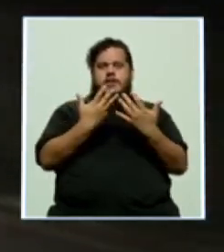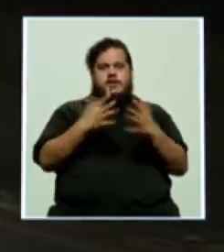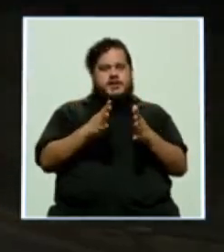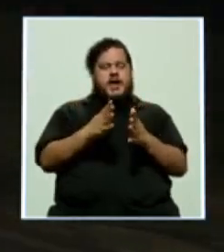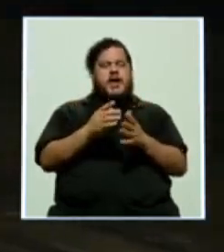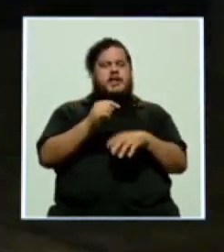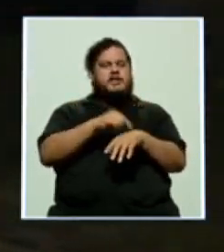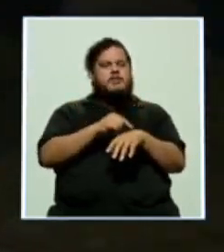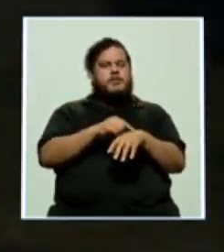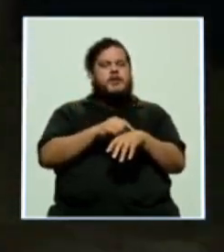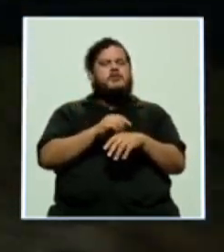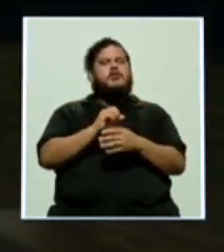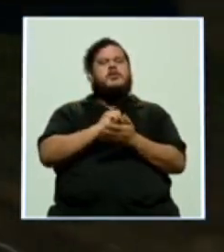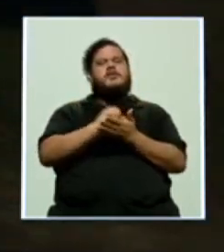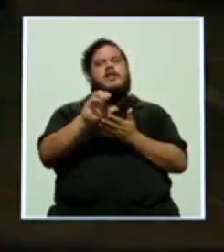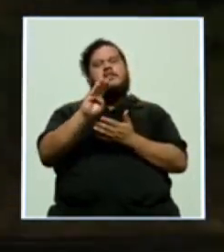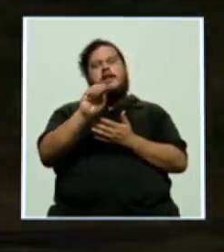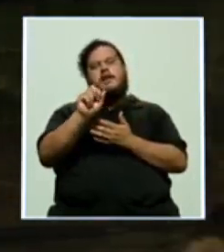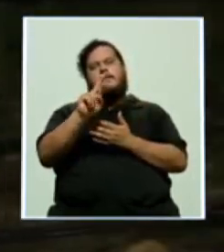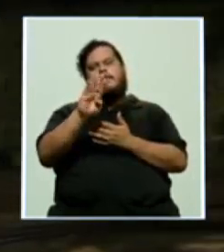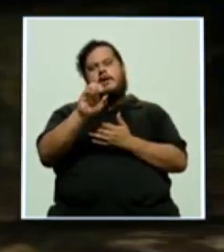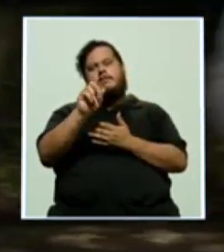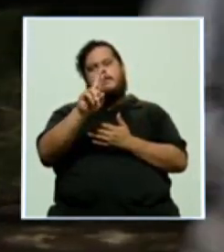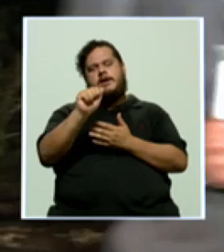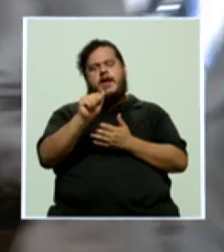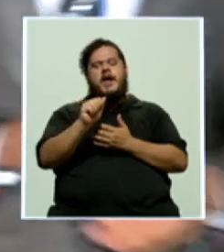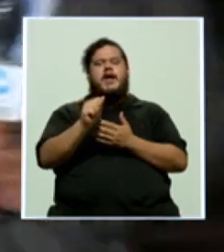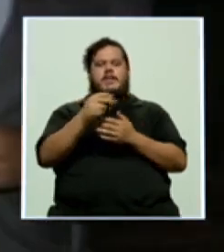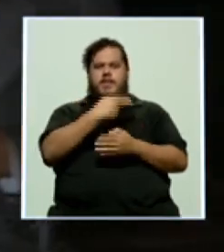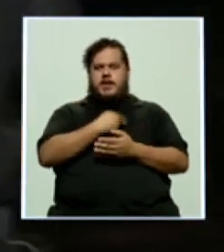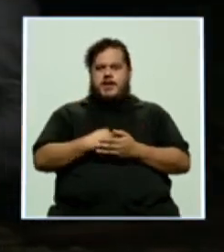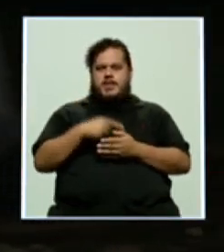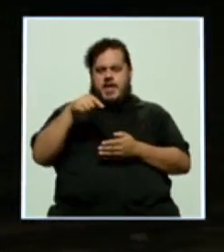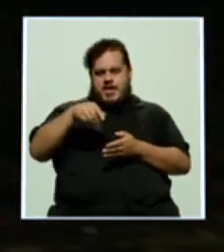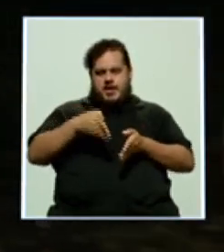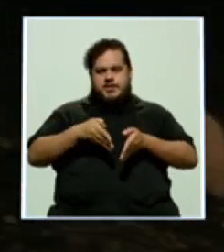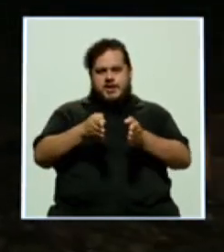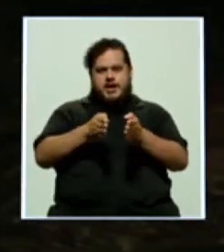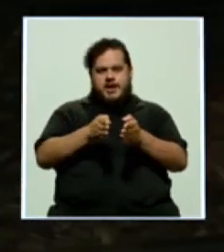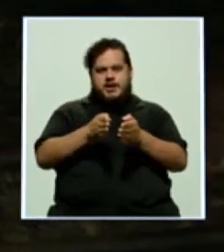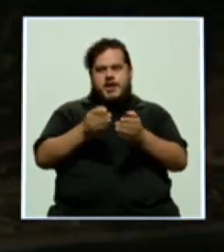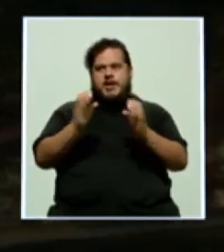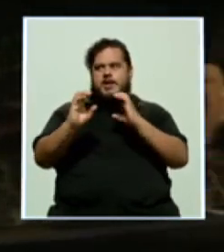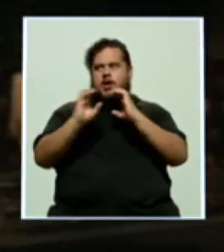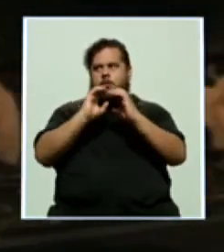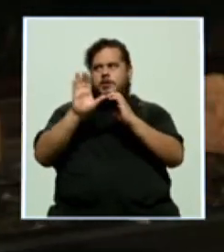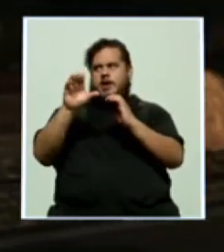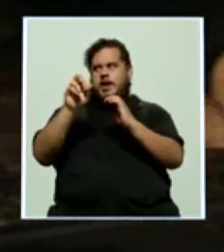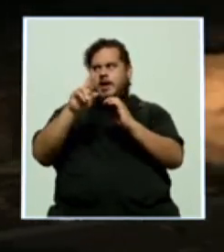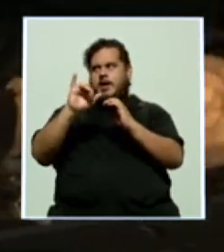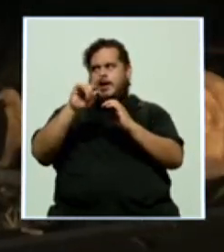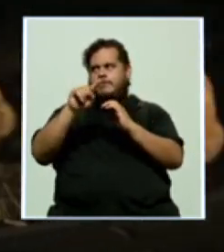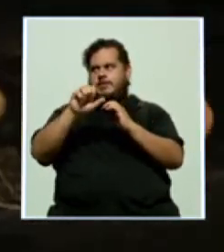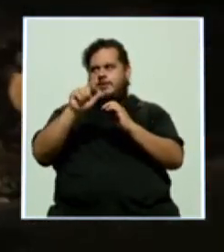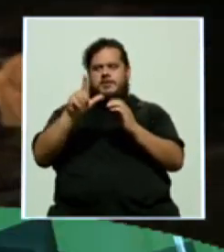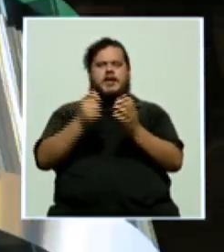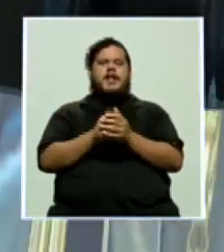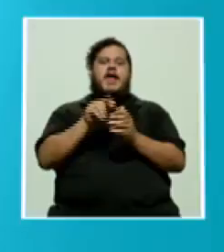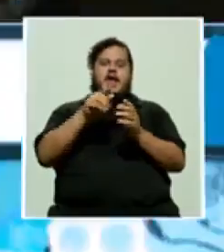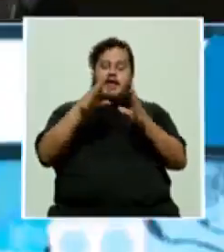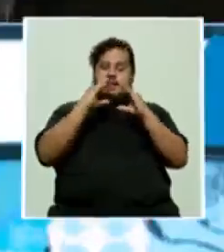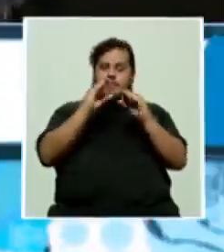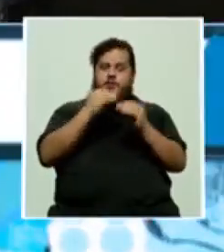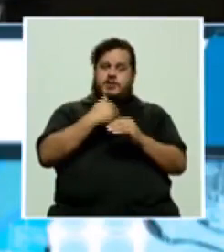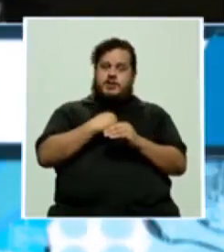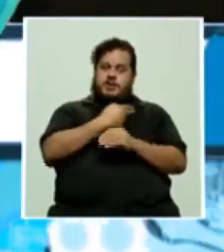vivo desde Santa Bárbara Heredia, en esta calle Chagüites, que ubica hacia Carrizal. Don Ernesto, esta es la información que tenemos en vivo desde